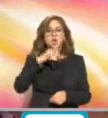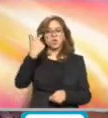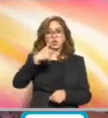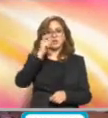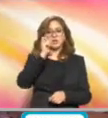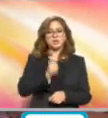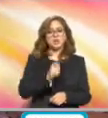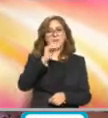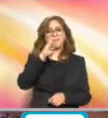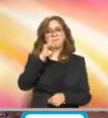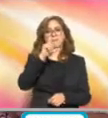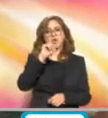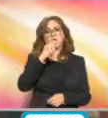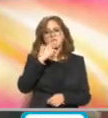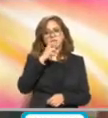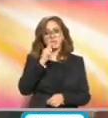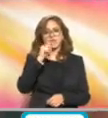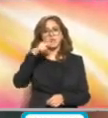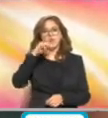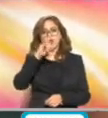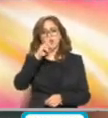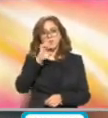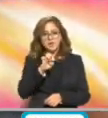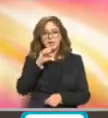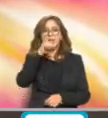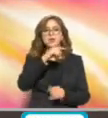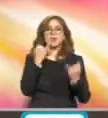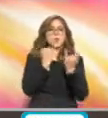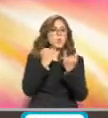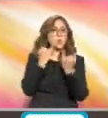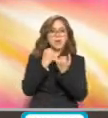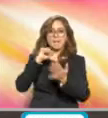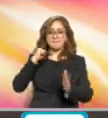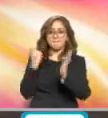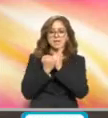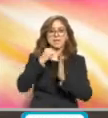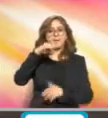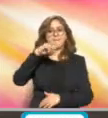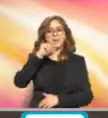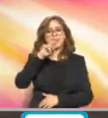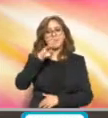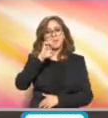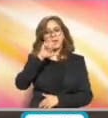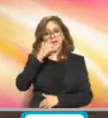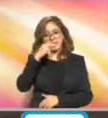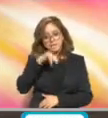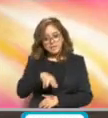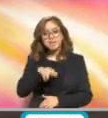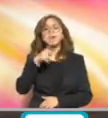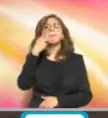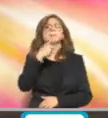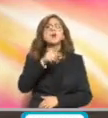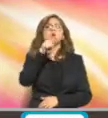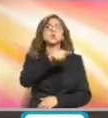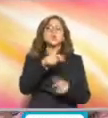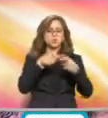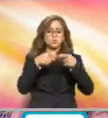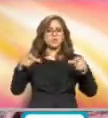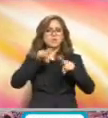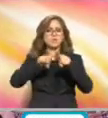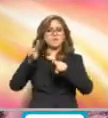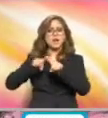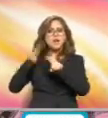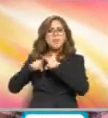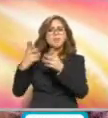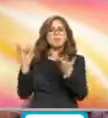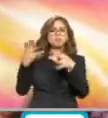llama The Blushes Nude de Maybelline New York, México, por supuesto. Y con esta puedes hacer diferentes, bueno, las combinaciones que te da Lo